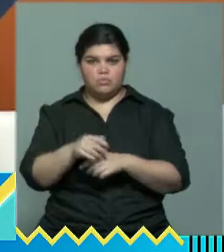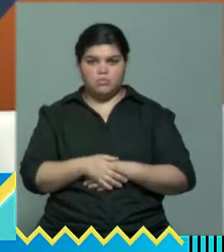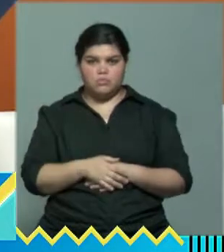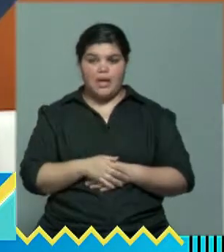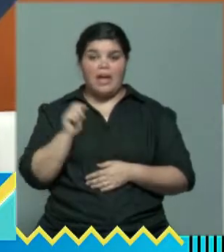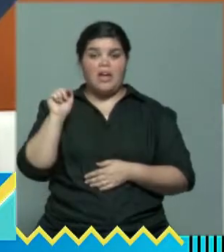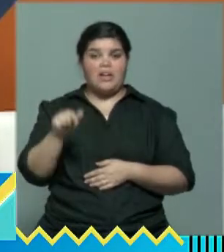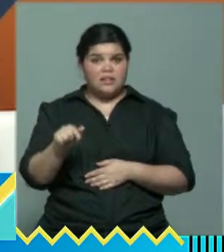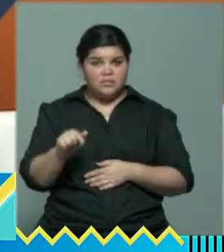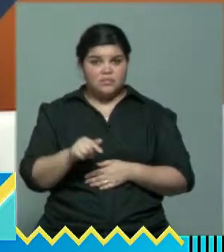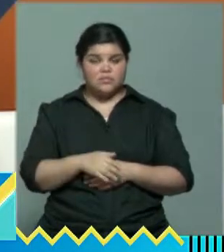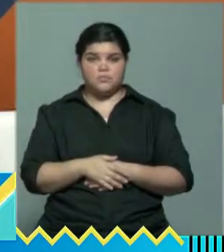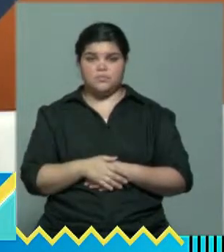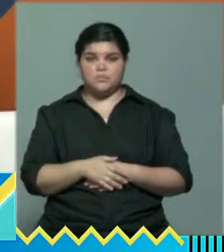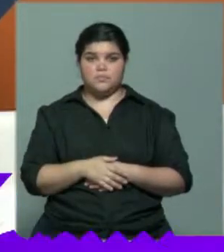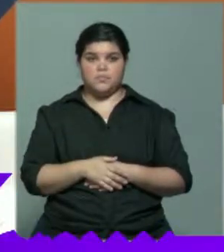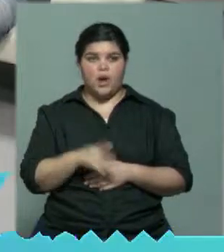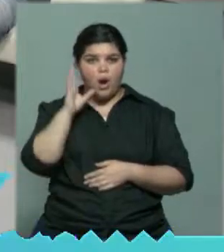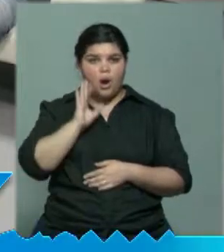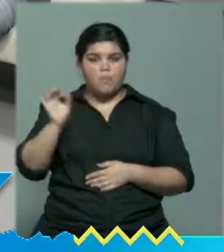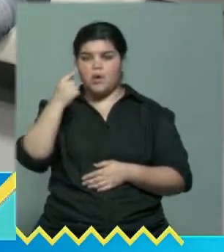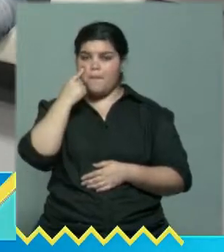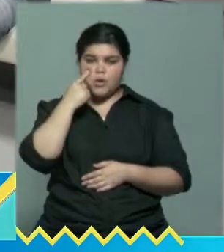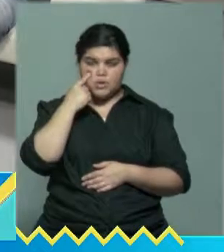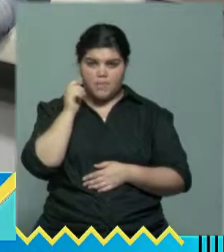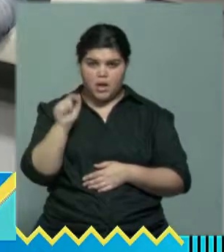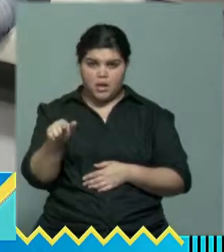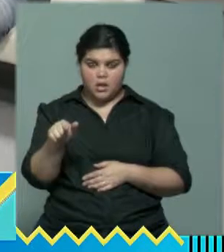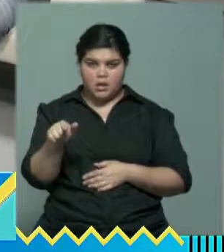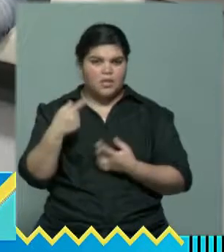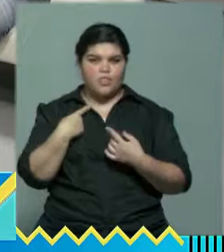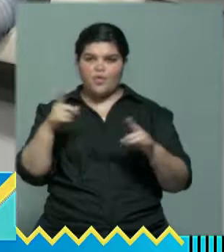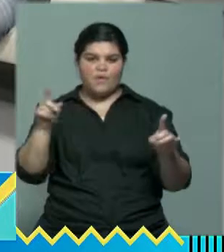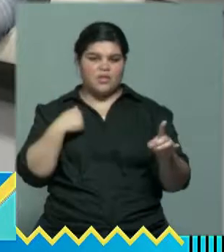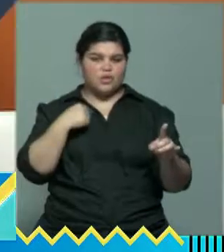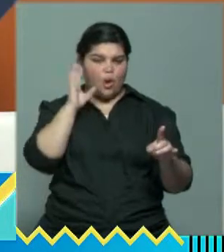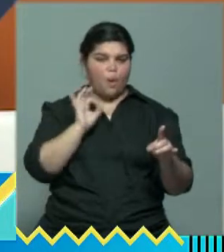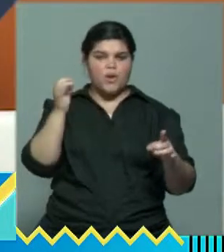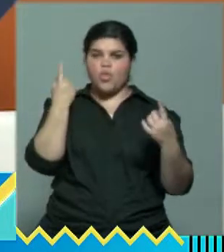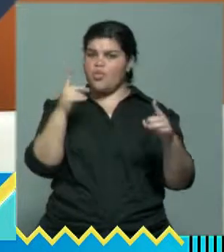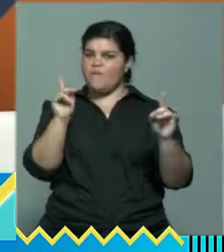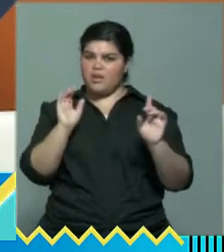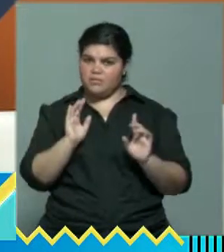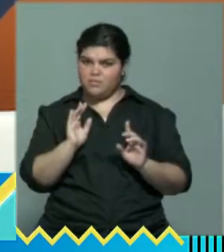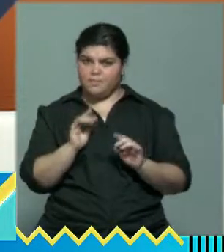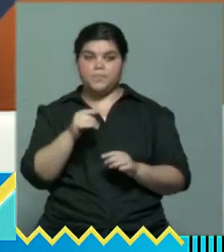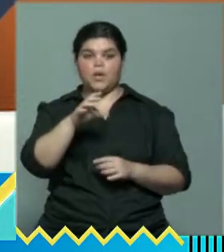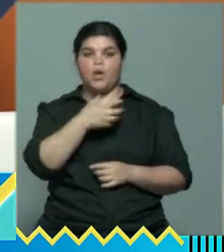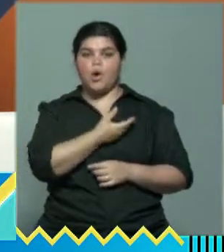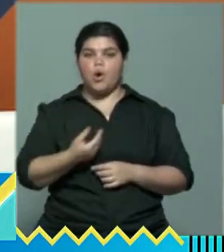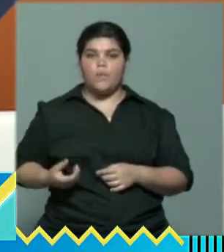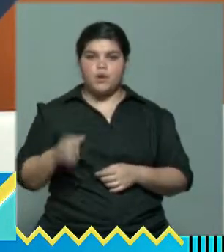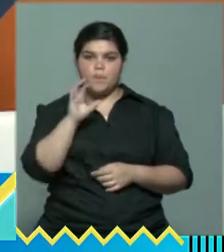de esa postura municipal de los intendentes, yo tengo una postura desde otro punto de vista. El gobierno provincial, junto